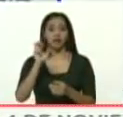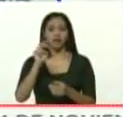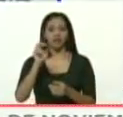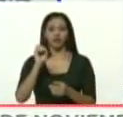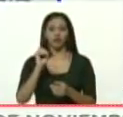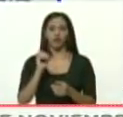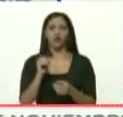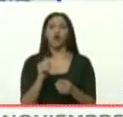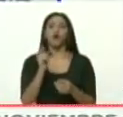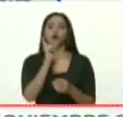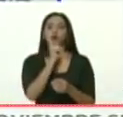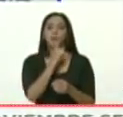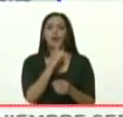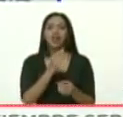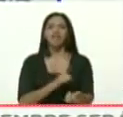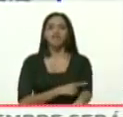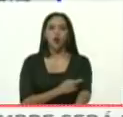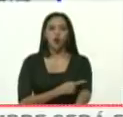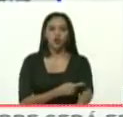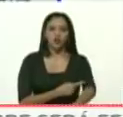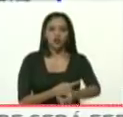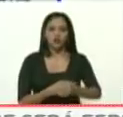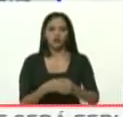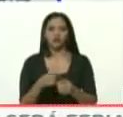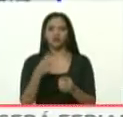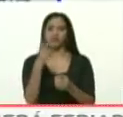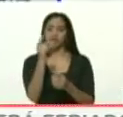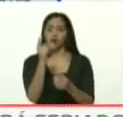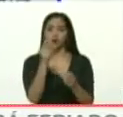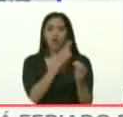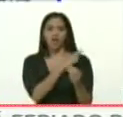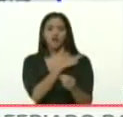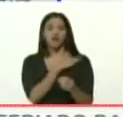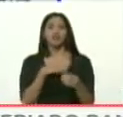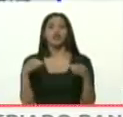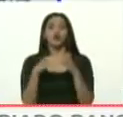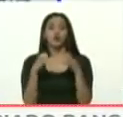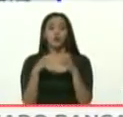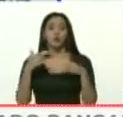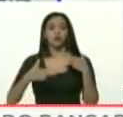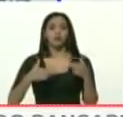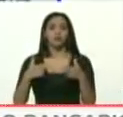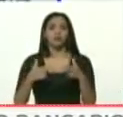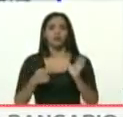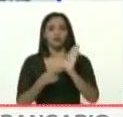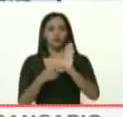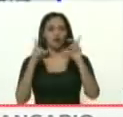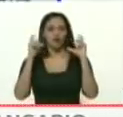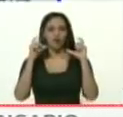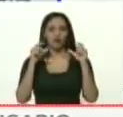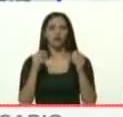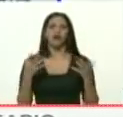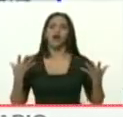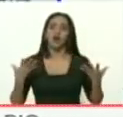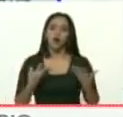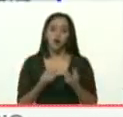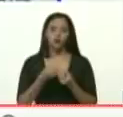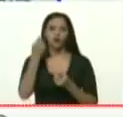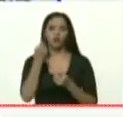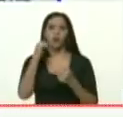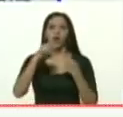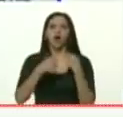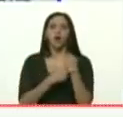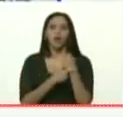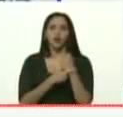Brother, segundo al mando de los rastrojos portando arma de fuego, visible en la fotografía, donde aparece acompañado por el diputado